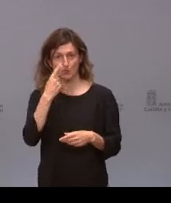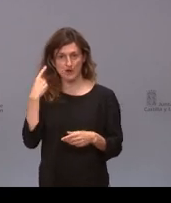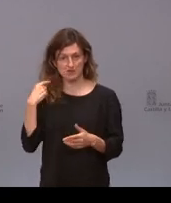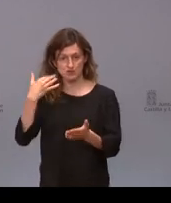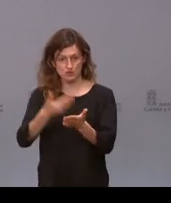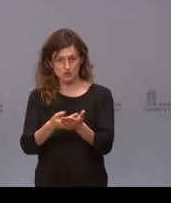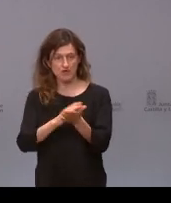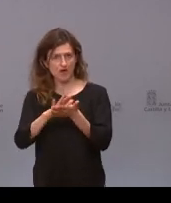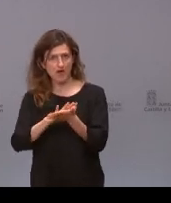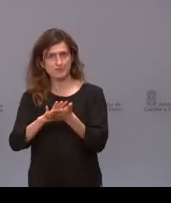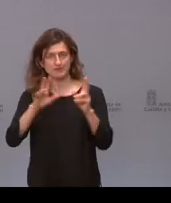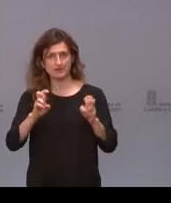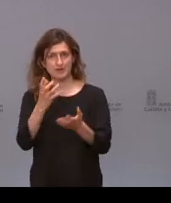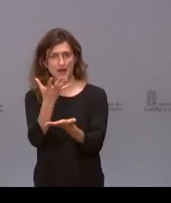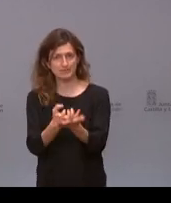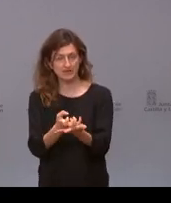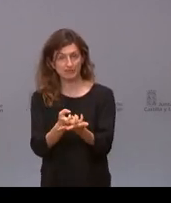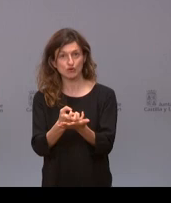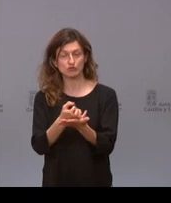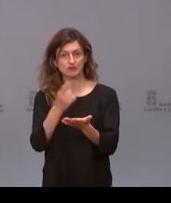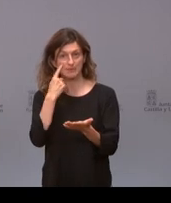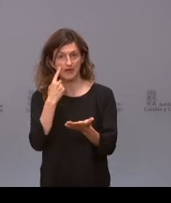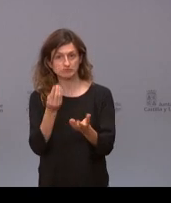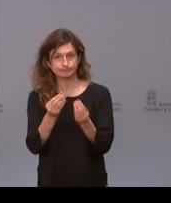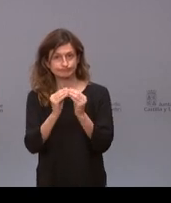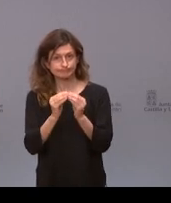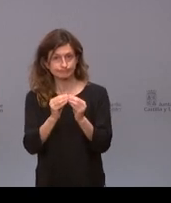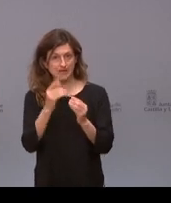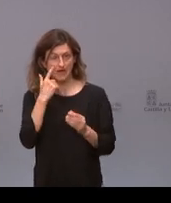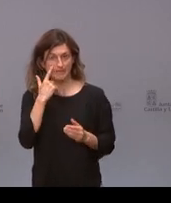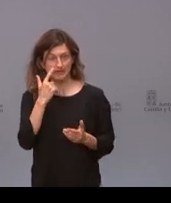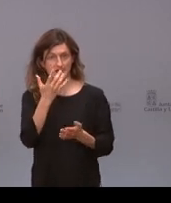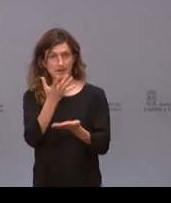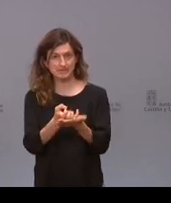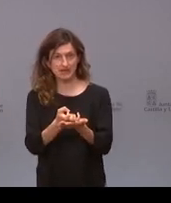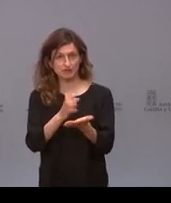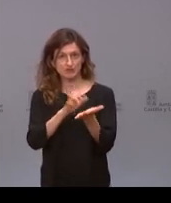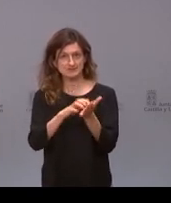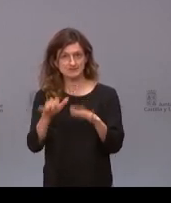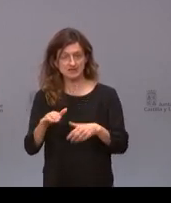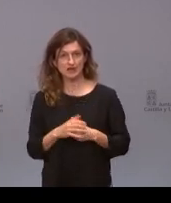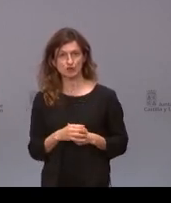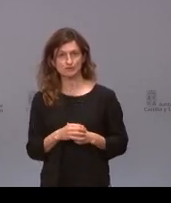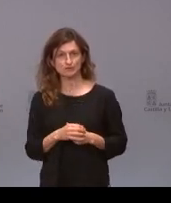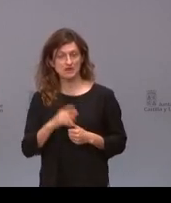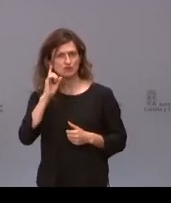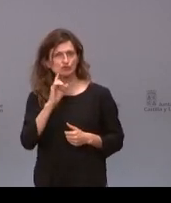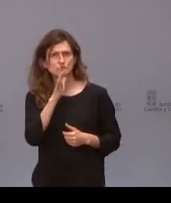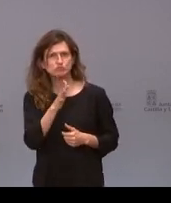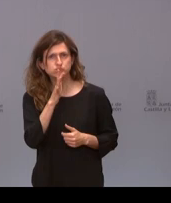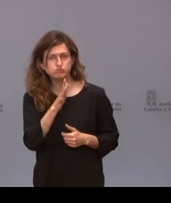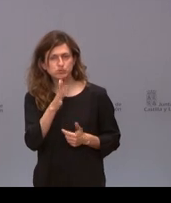hablando de esa aplicación directa la posible implementación de esa aplicación en castilla y león no sé cuál es el motivo